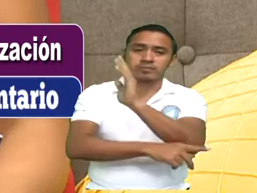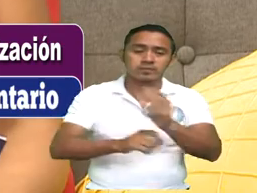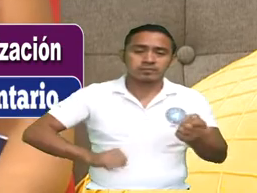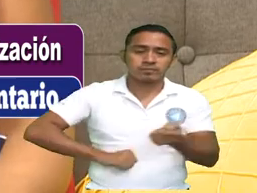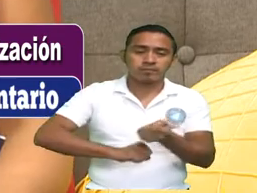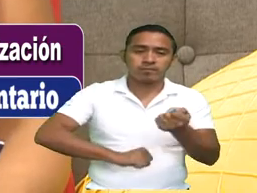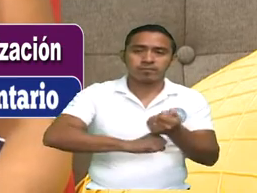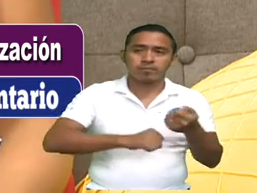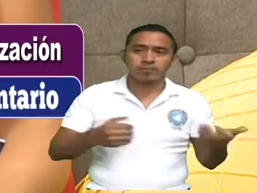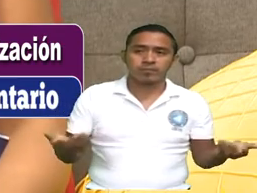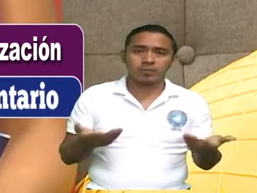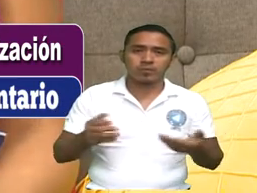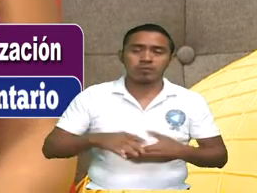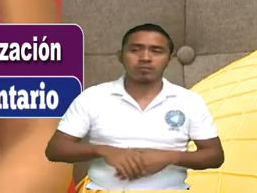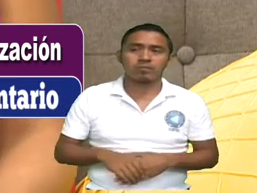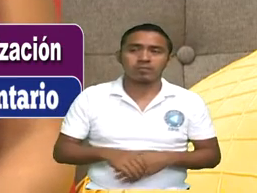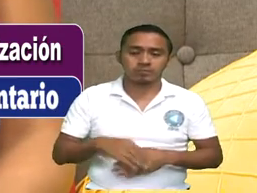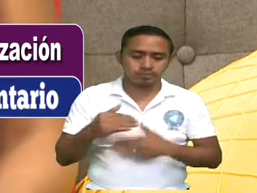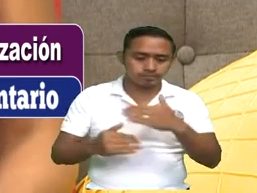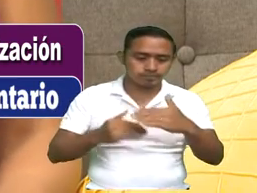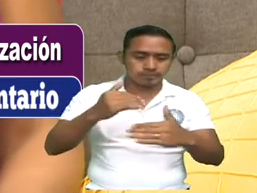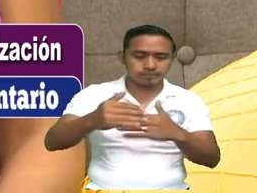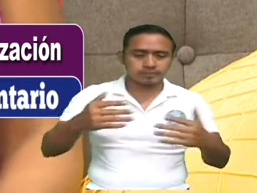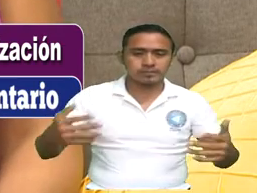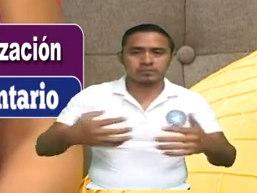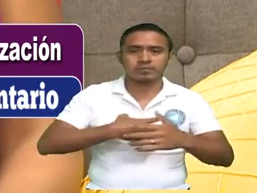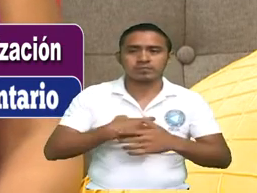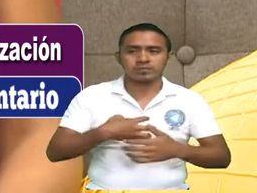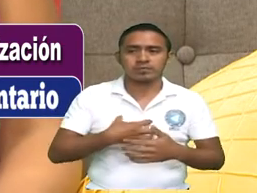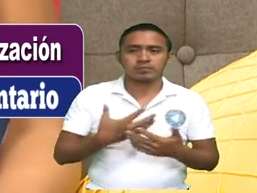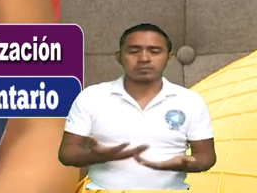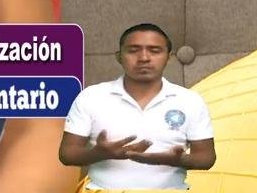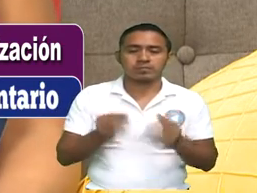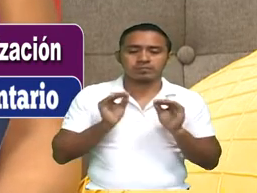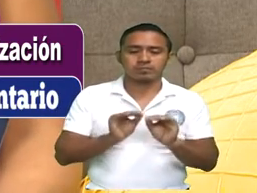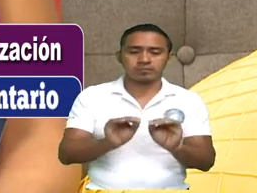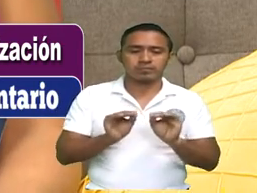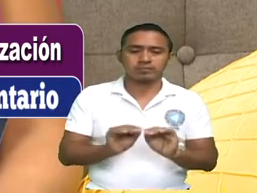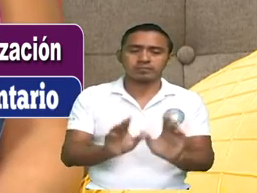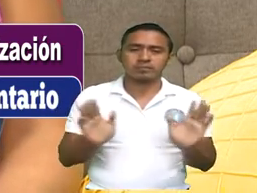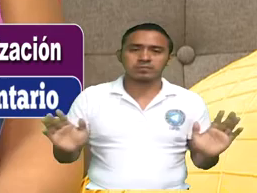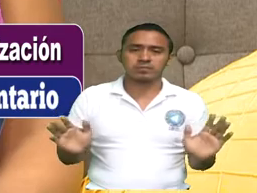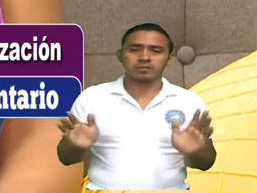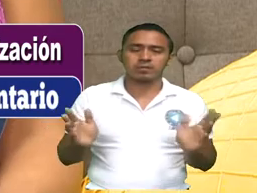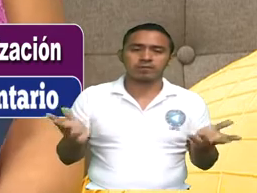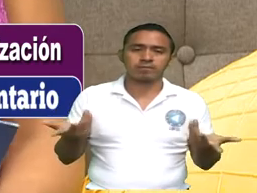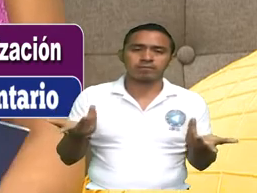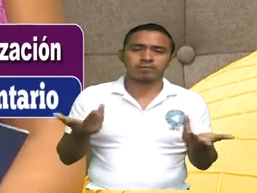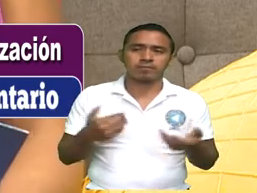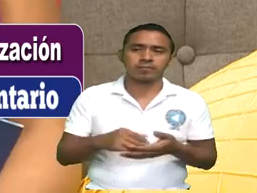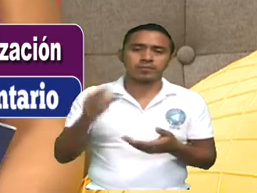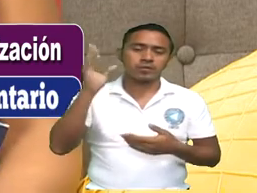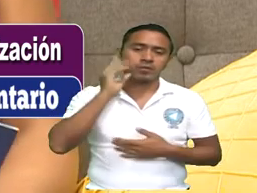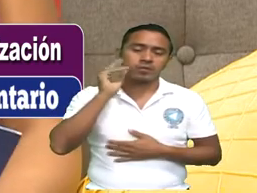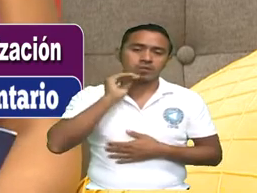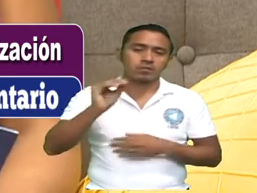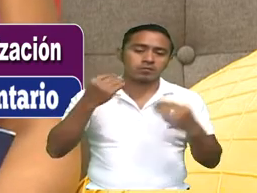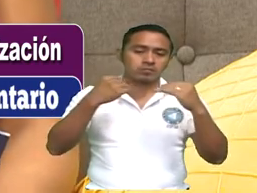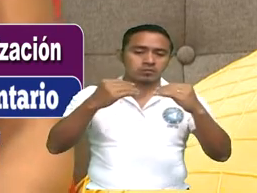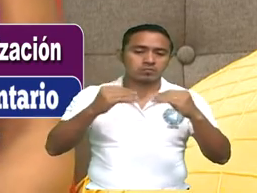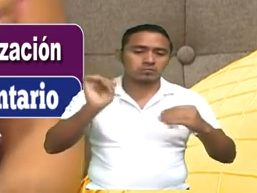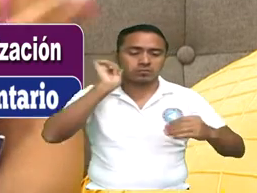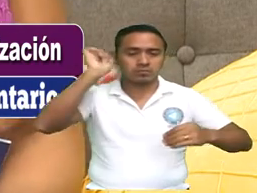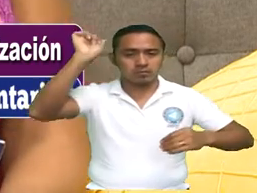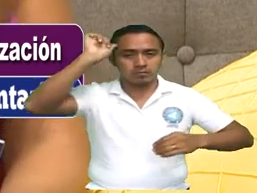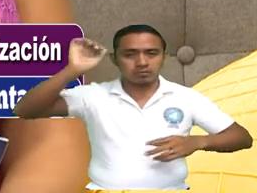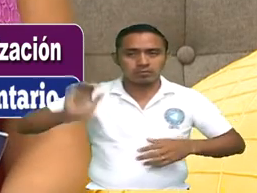contribuyen a seguir en ese fortalecimiento de la alfabetización o de la educación de